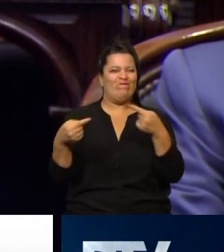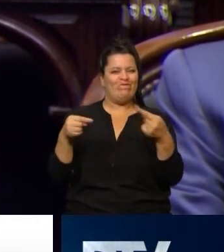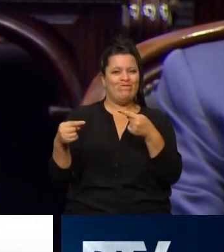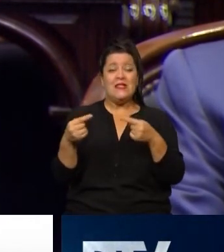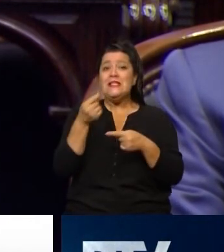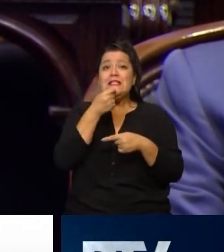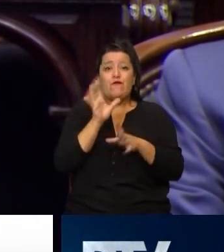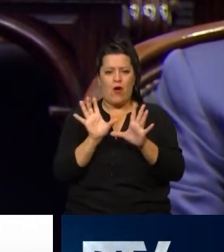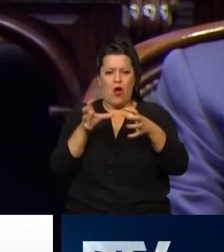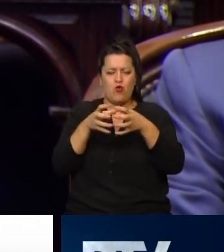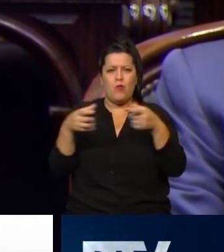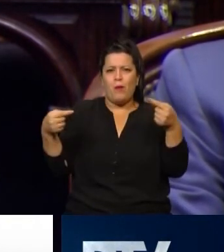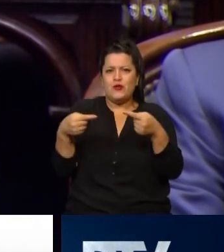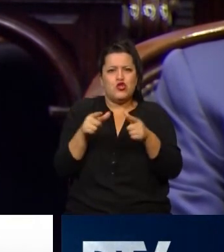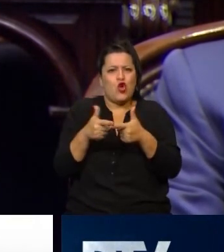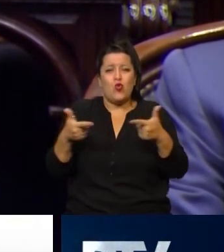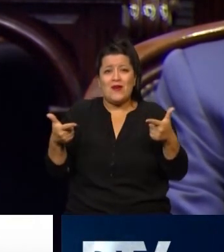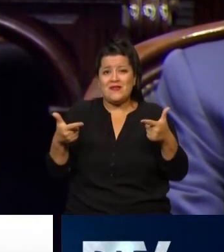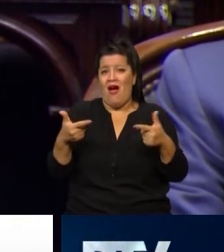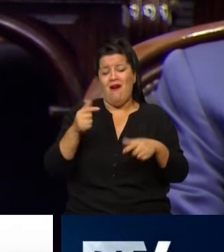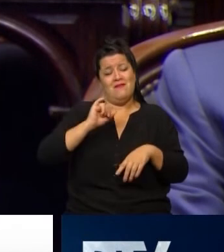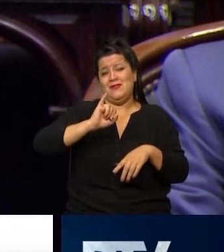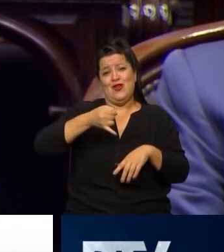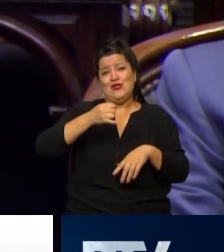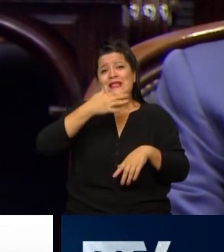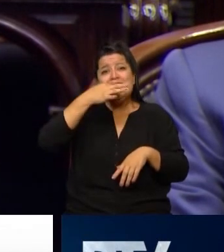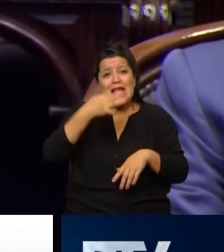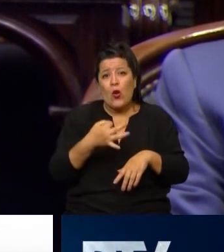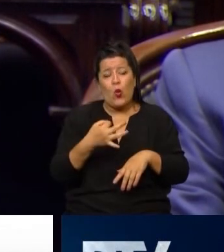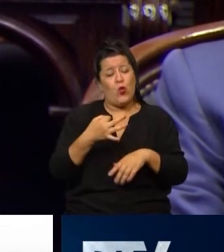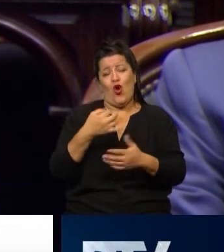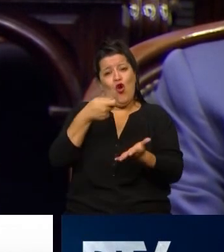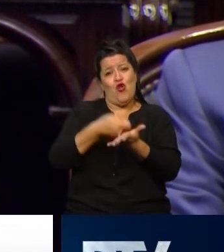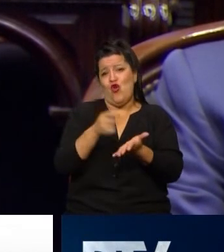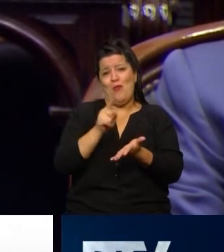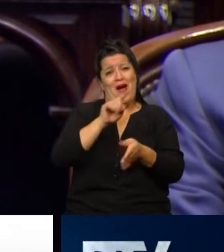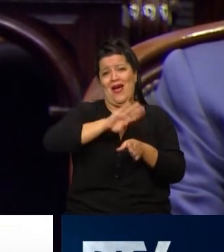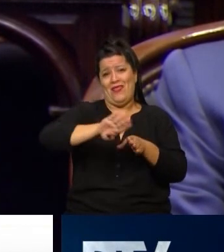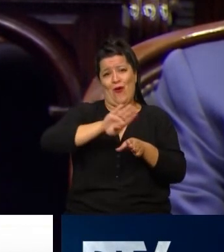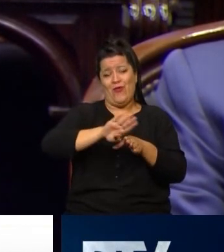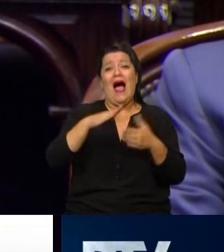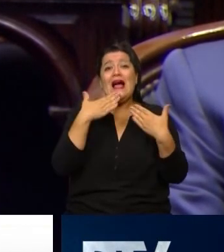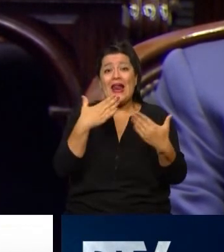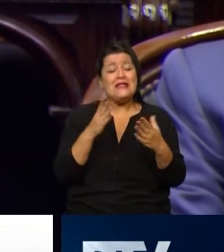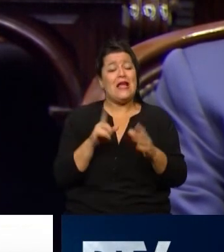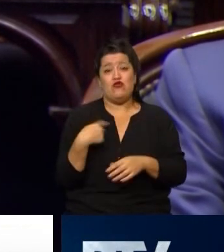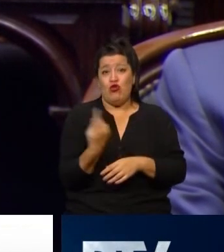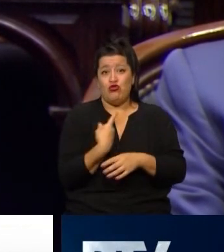acá nosotros, el default era inevitable en la Argentina. Y hay que